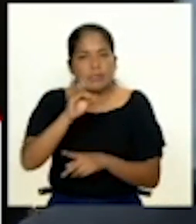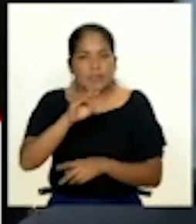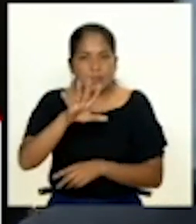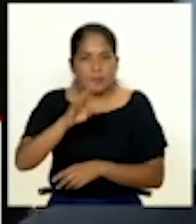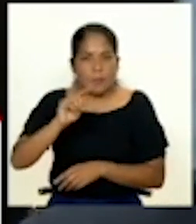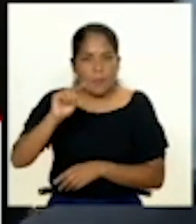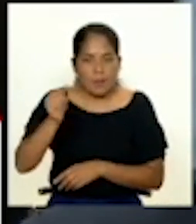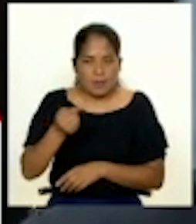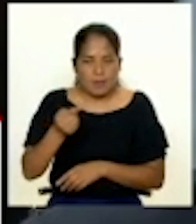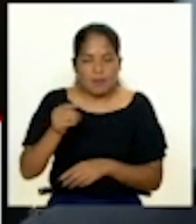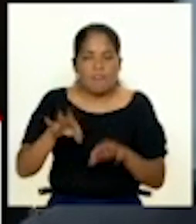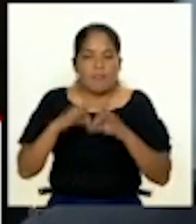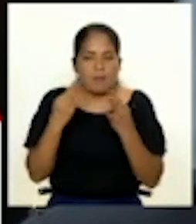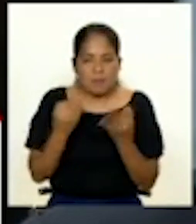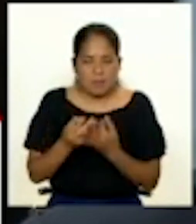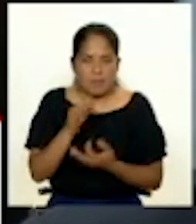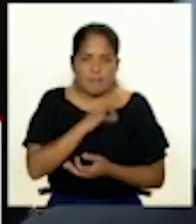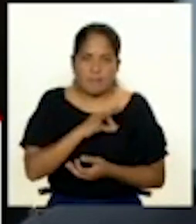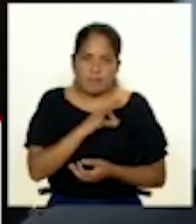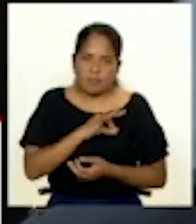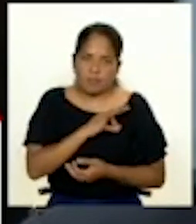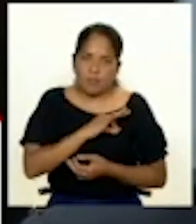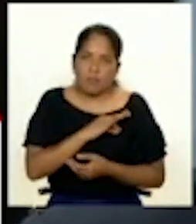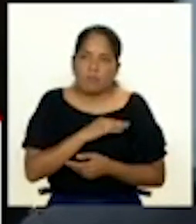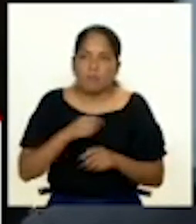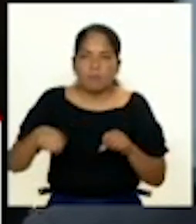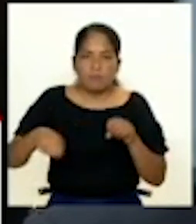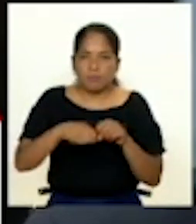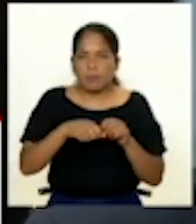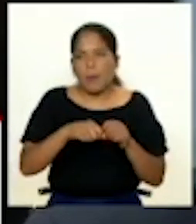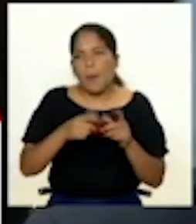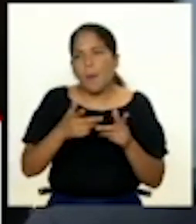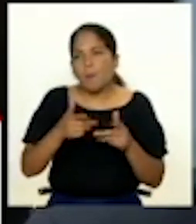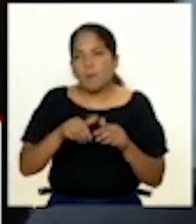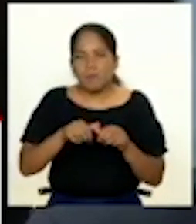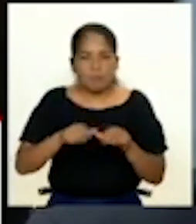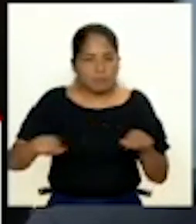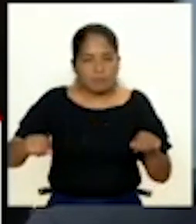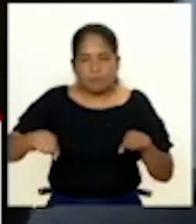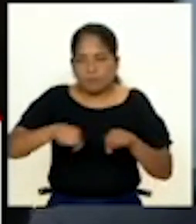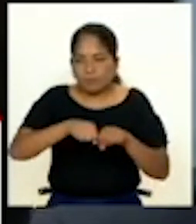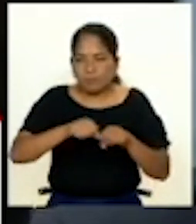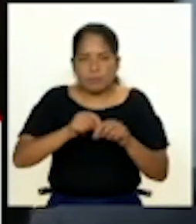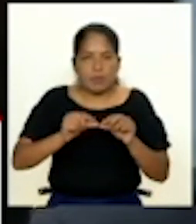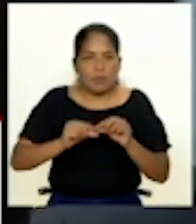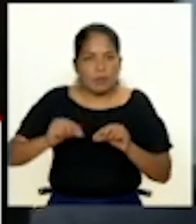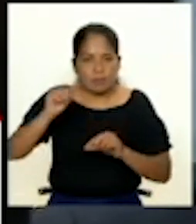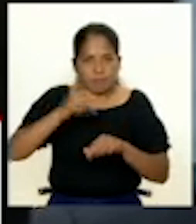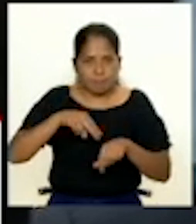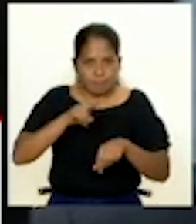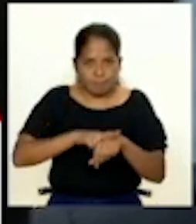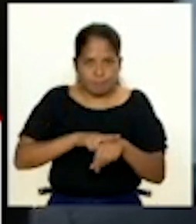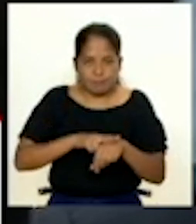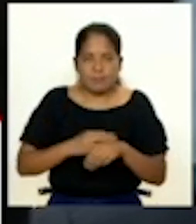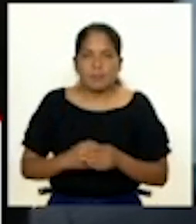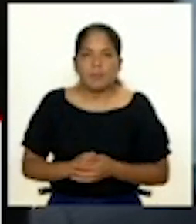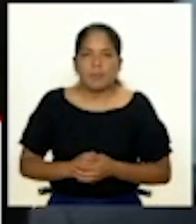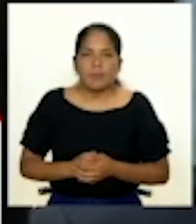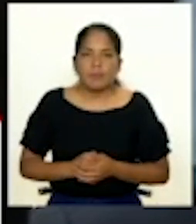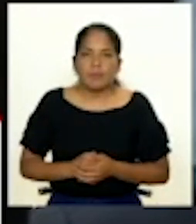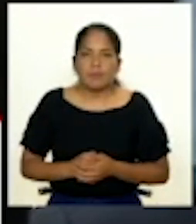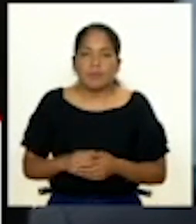mil hogares más con una instalación de 1.000 kilómetros de ductos, ¿no? Por otro lado, estamos